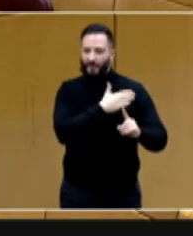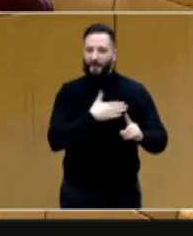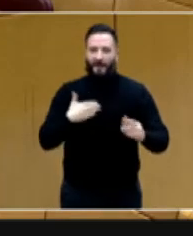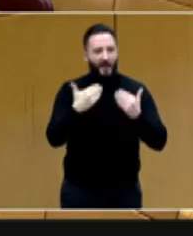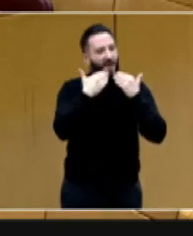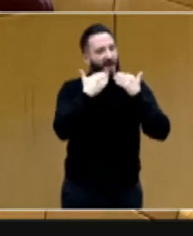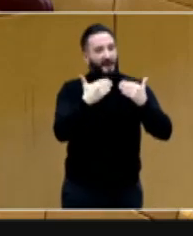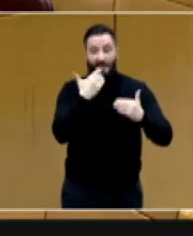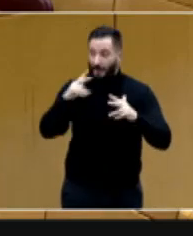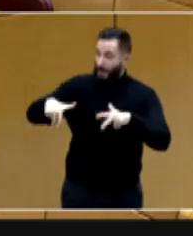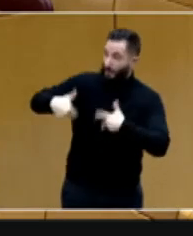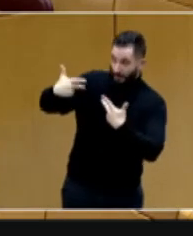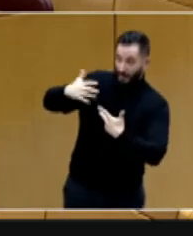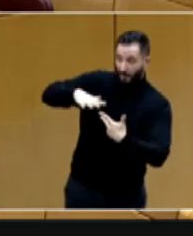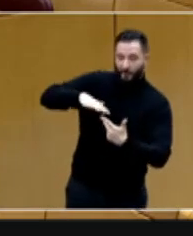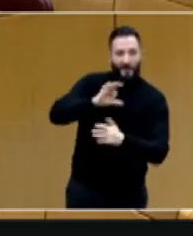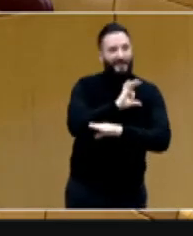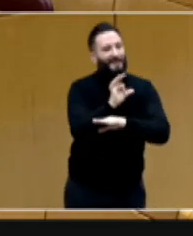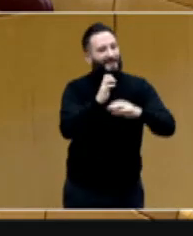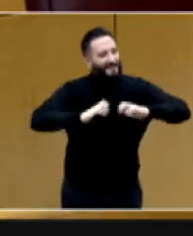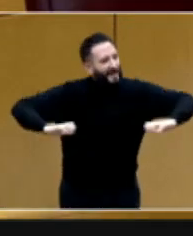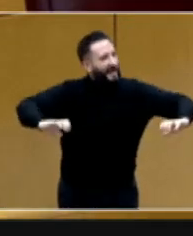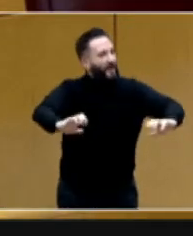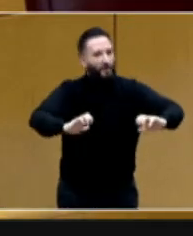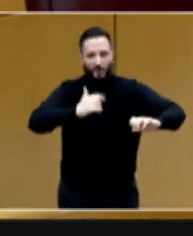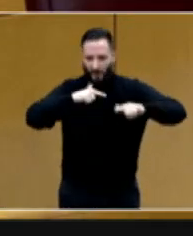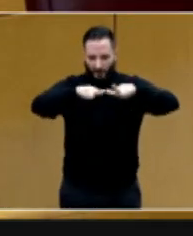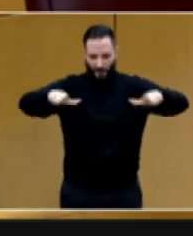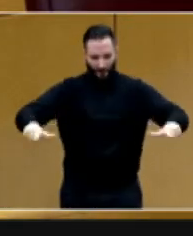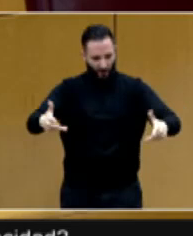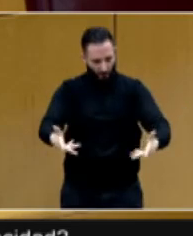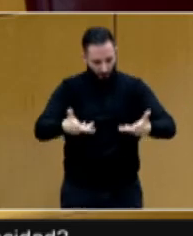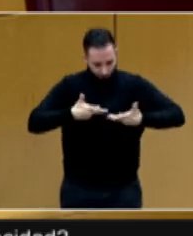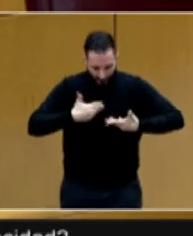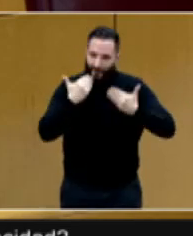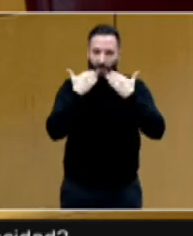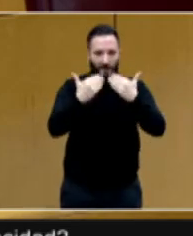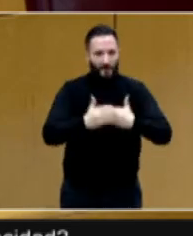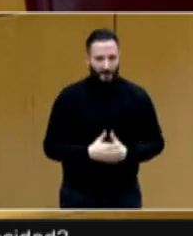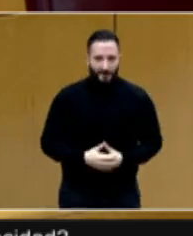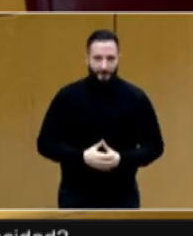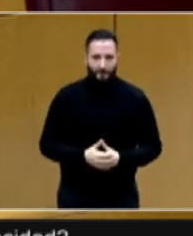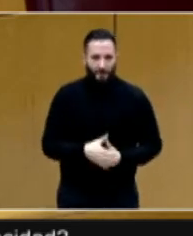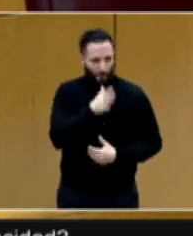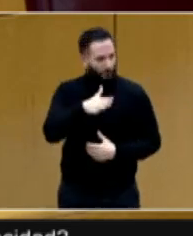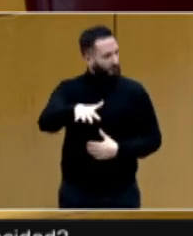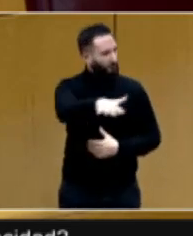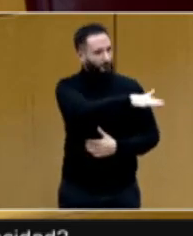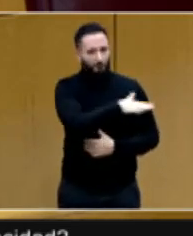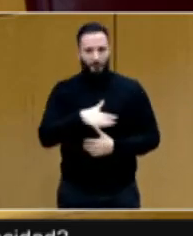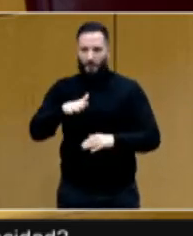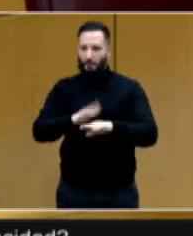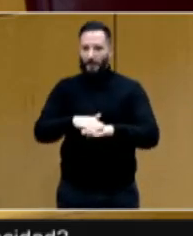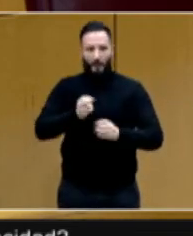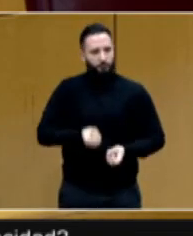si me permites Gregorio al senado la cesión de este magnífico espacio que es una una barbaridad para que nos